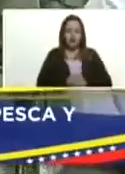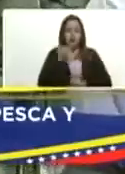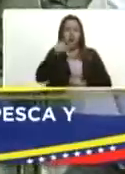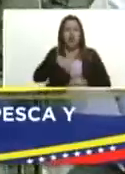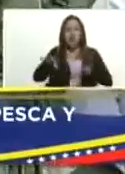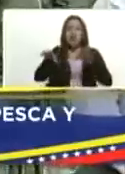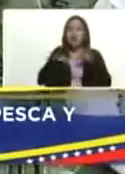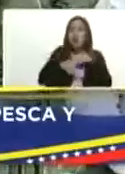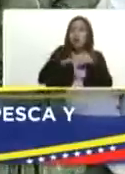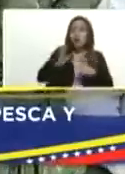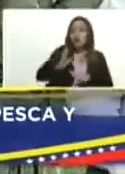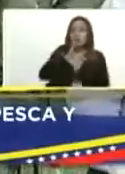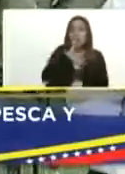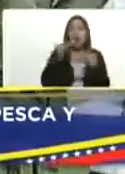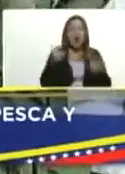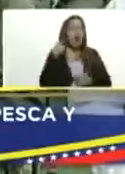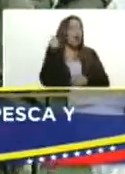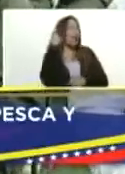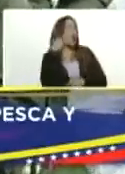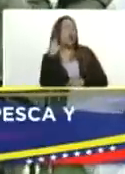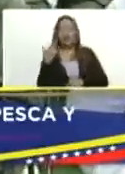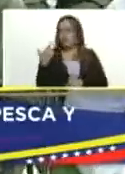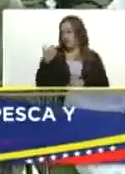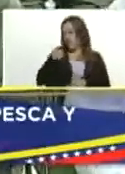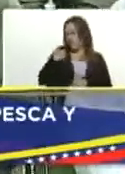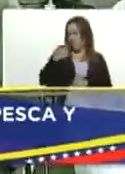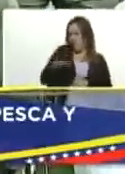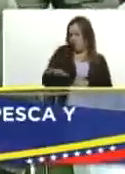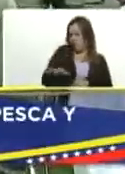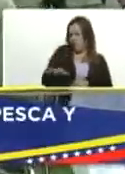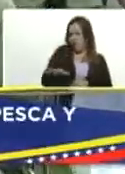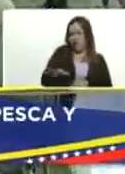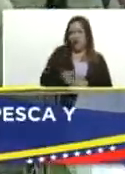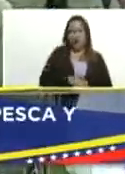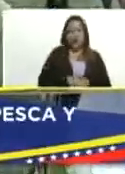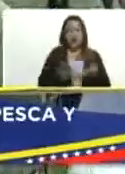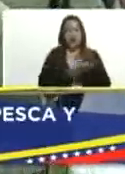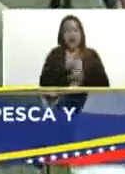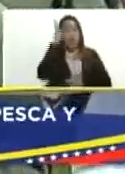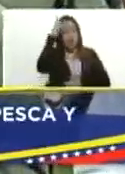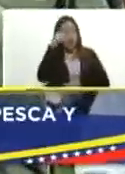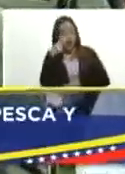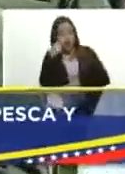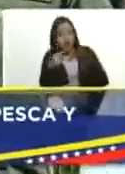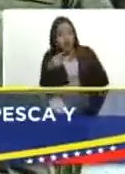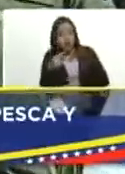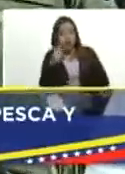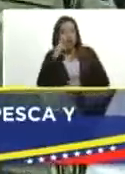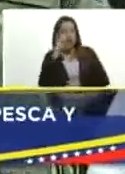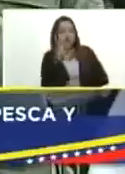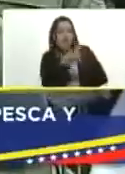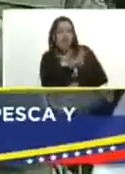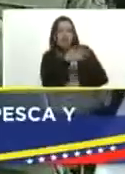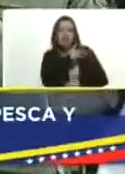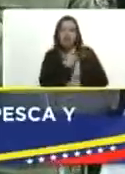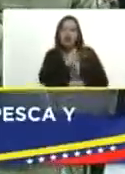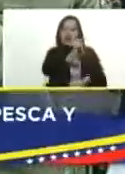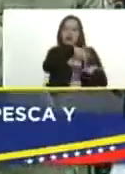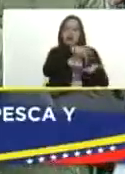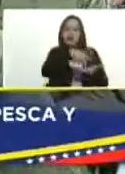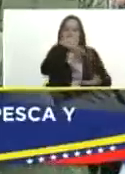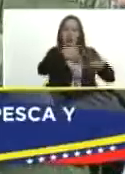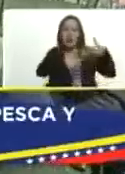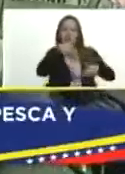a las sanciones. Ahora se hacen los locos. Con las declaraciones de Trump, tú ves a todos los precandidatos de